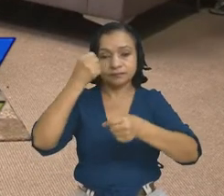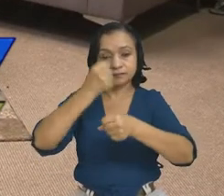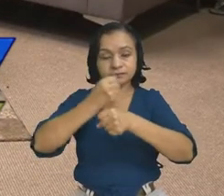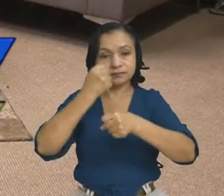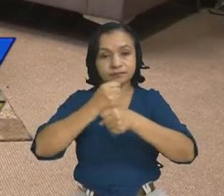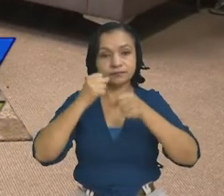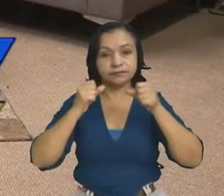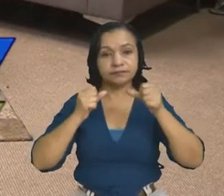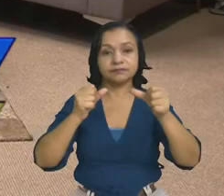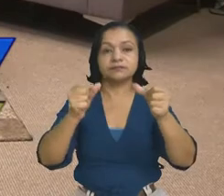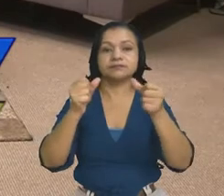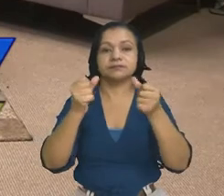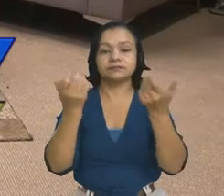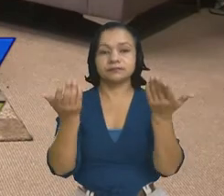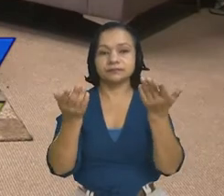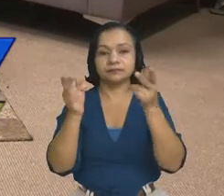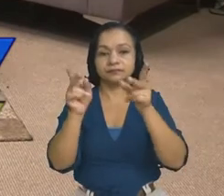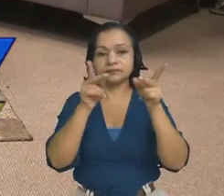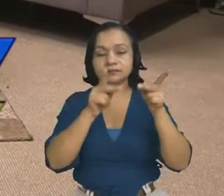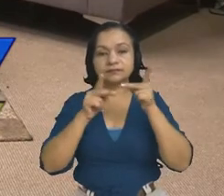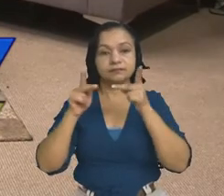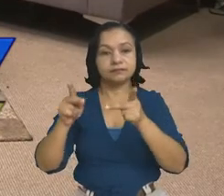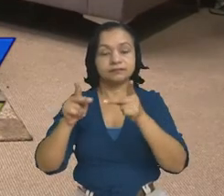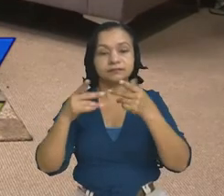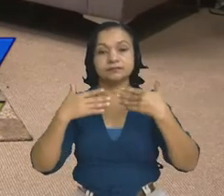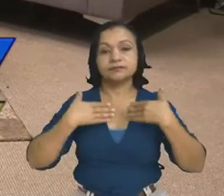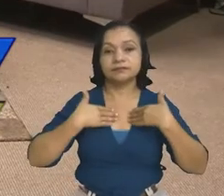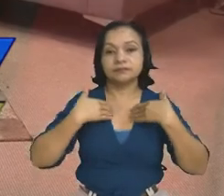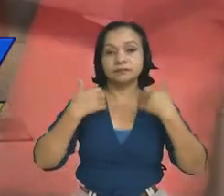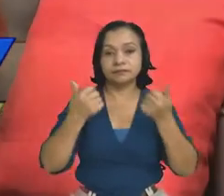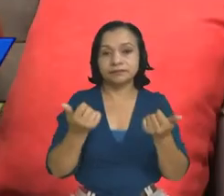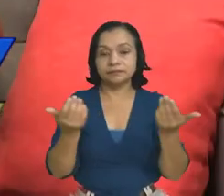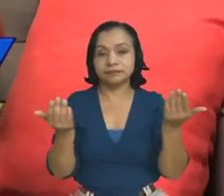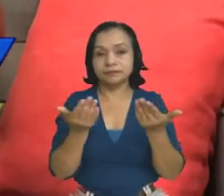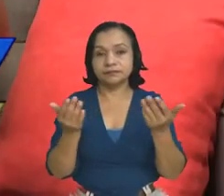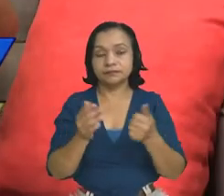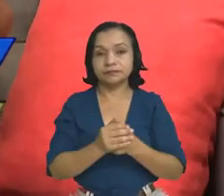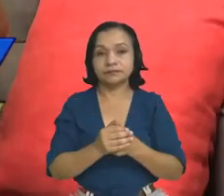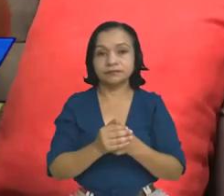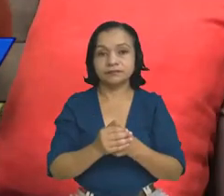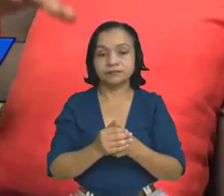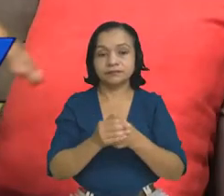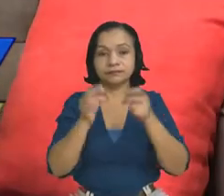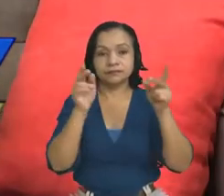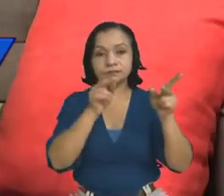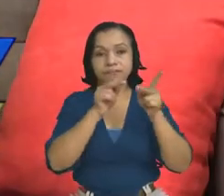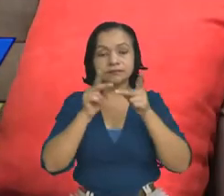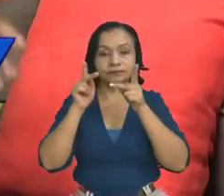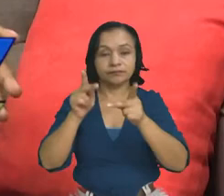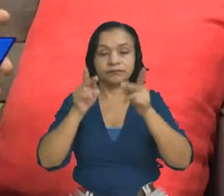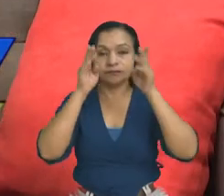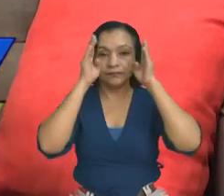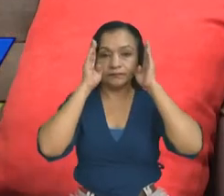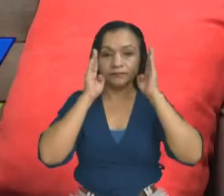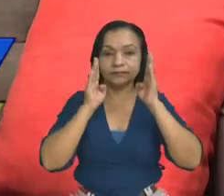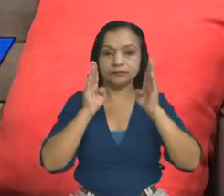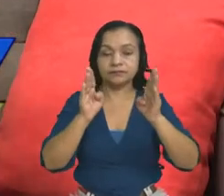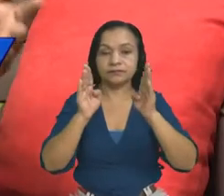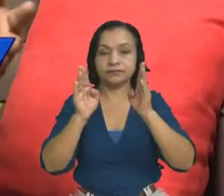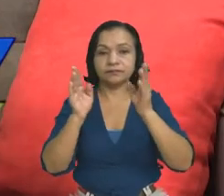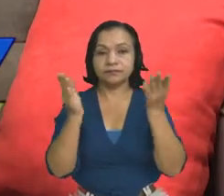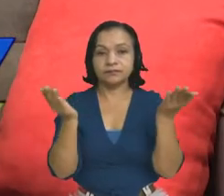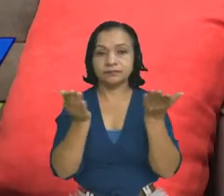esas líneas de capacitación al personal de salud también, porque no solamente es a los que van a prestar servicios ahí, a las